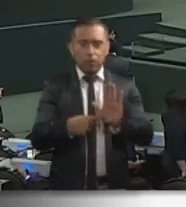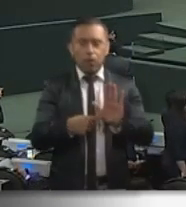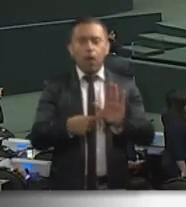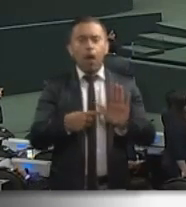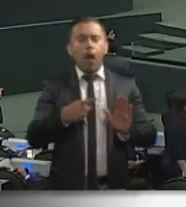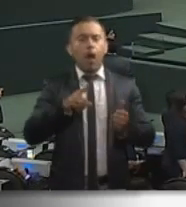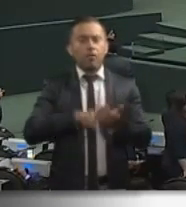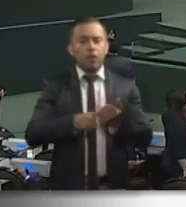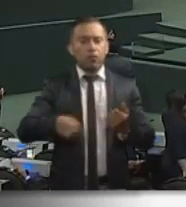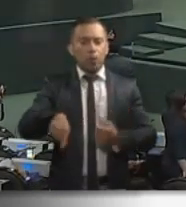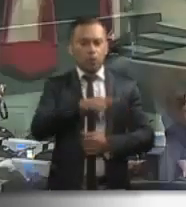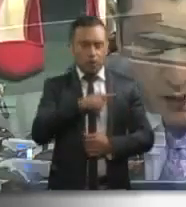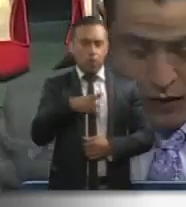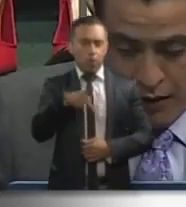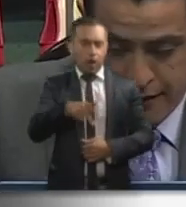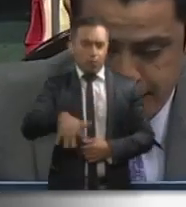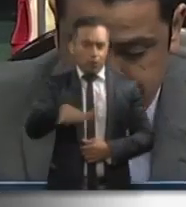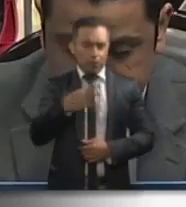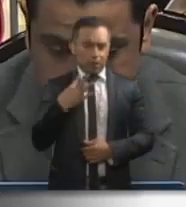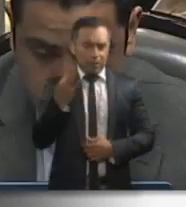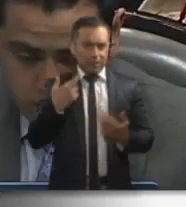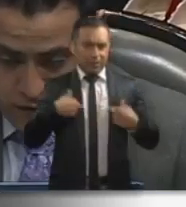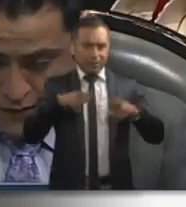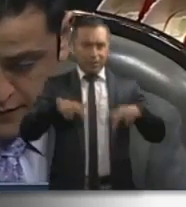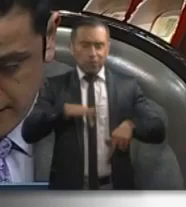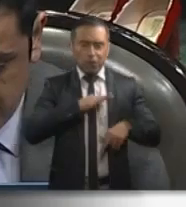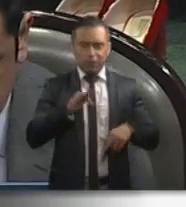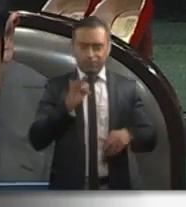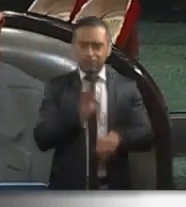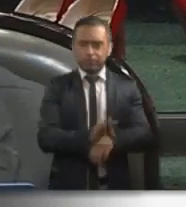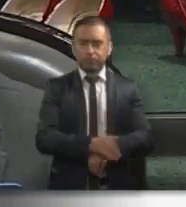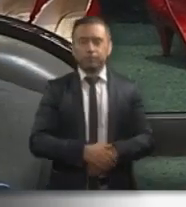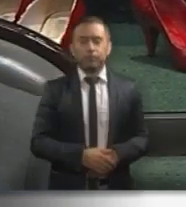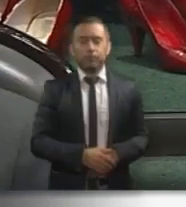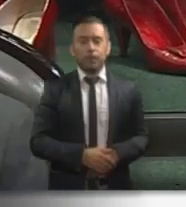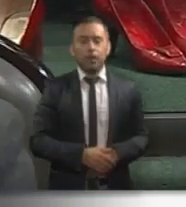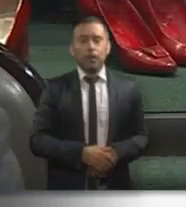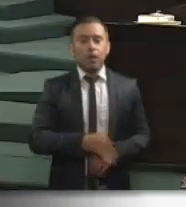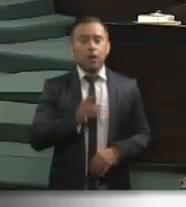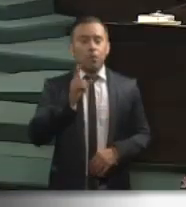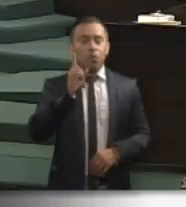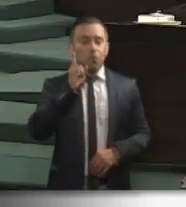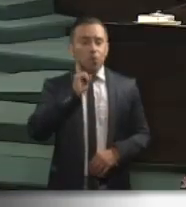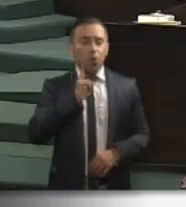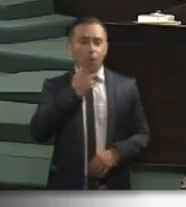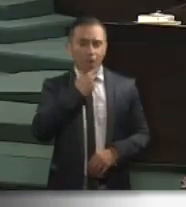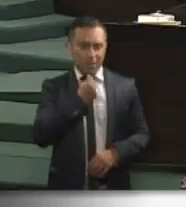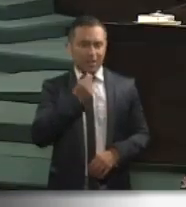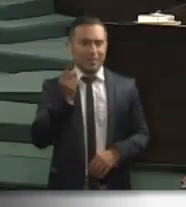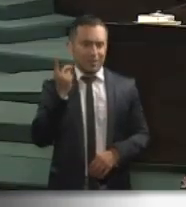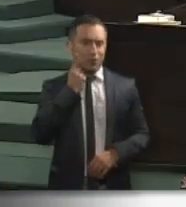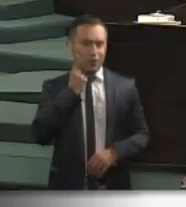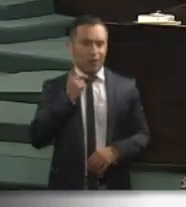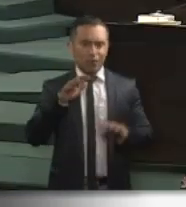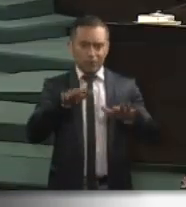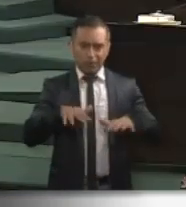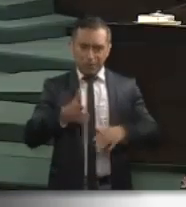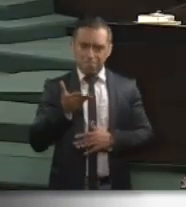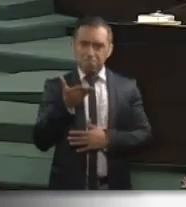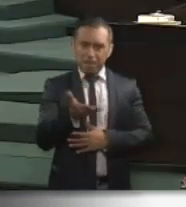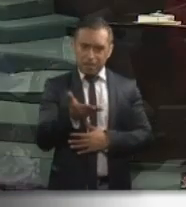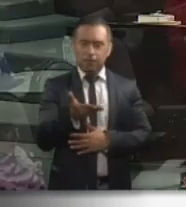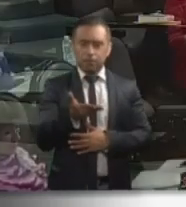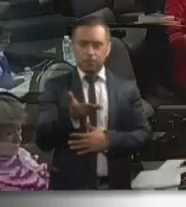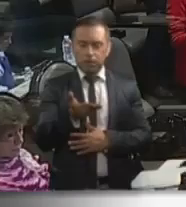representantes populares al término de los posicionamientos y a petición de las legisladoras y legisladores se guarda un minuto de